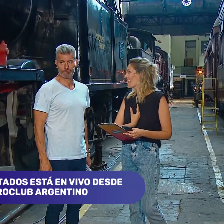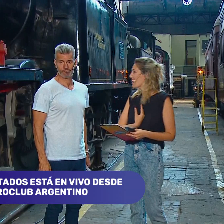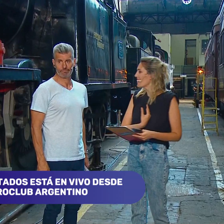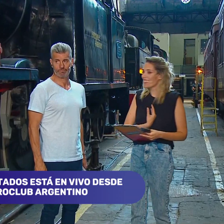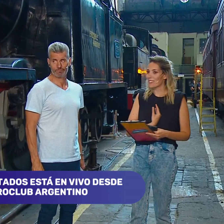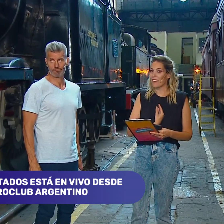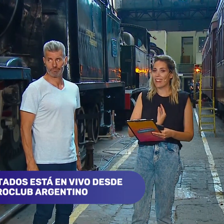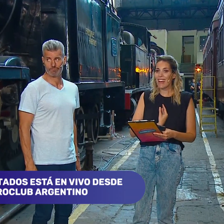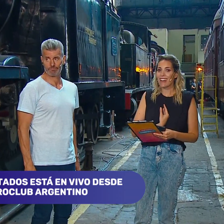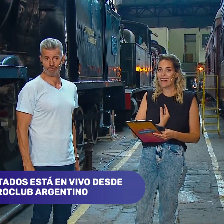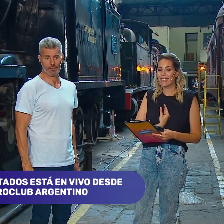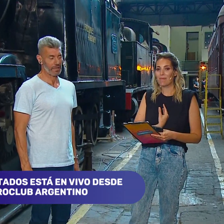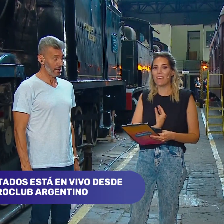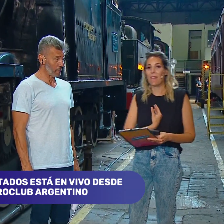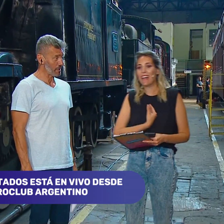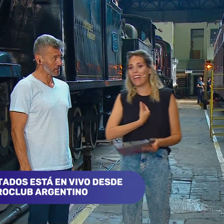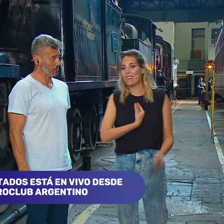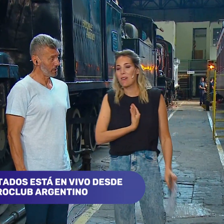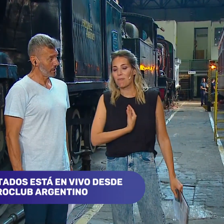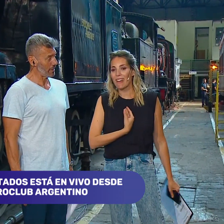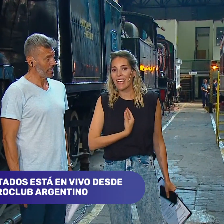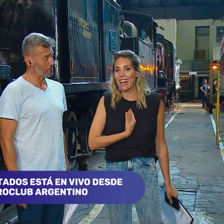sola? ¿De verdad?